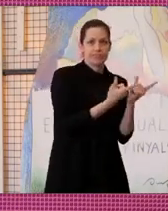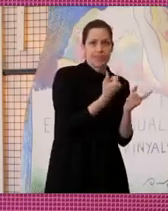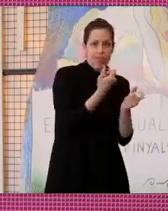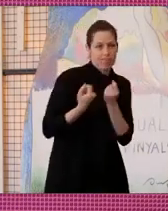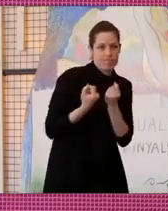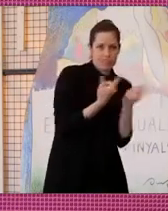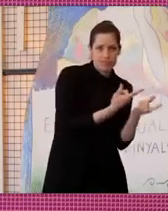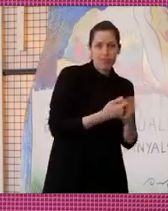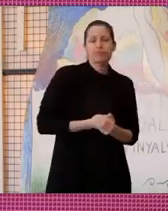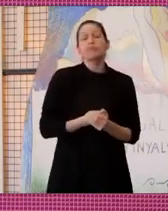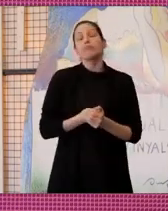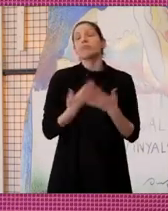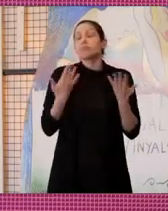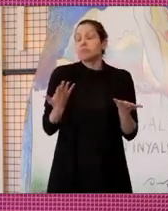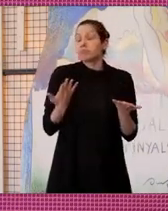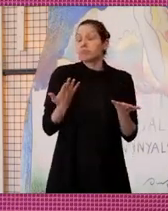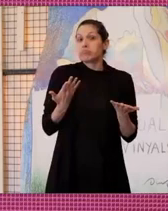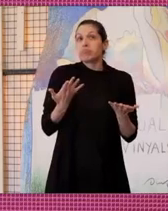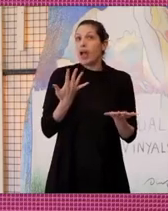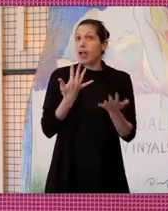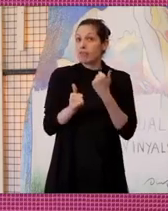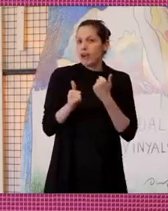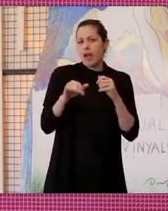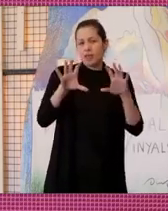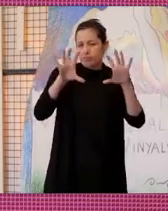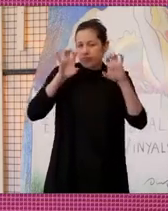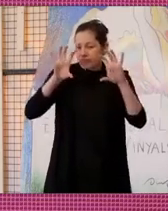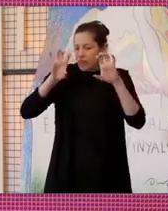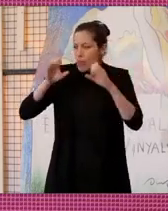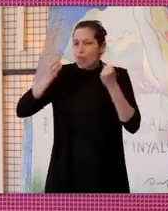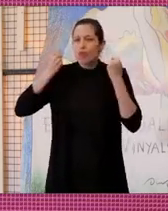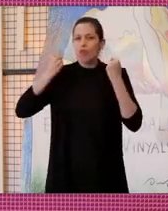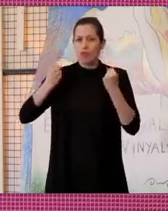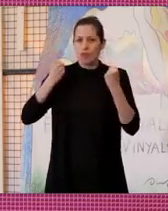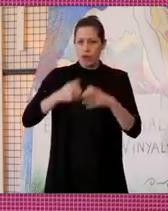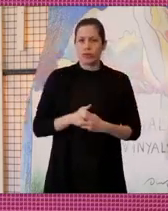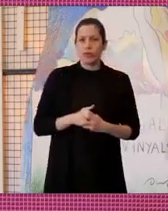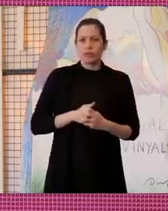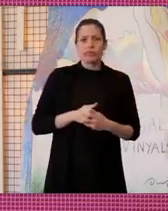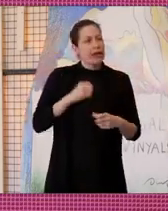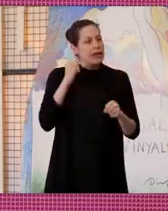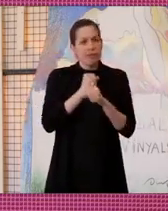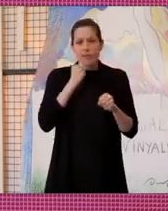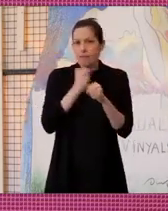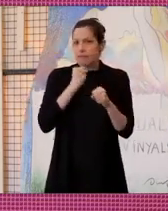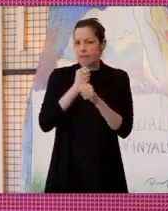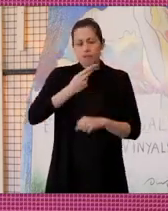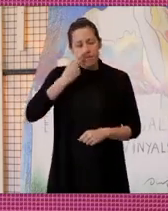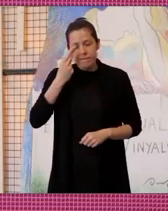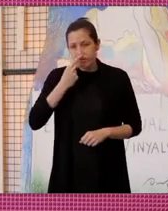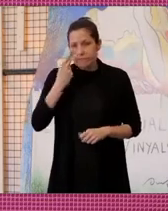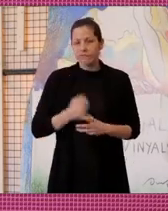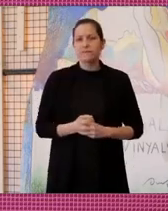fue un aprendizaje impresionante fue un trabajo muy interesante y